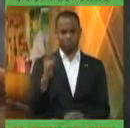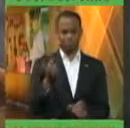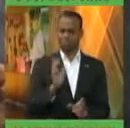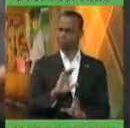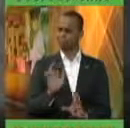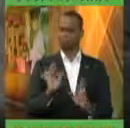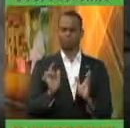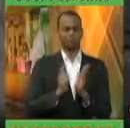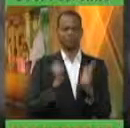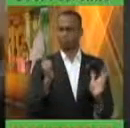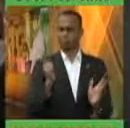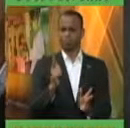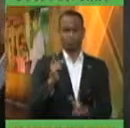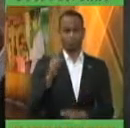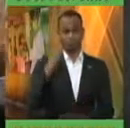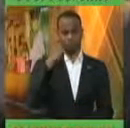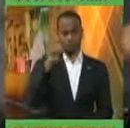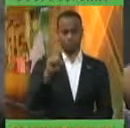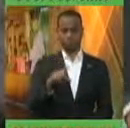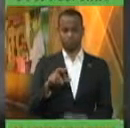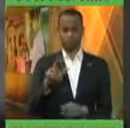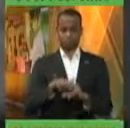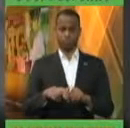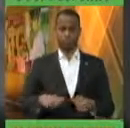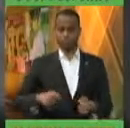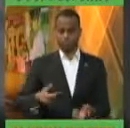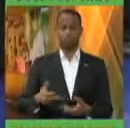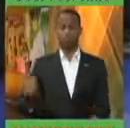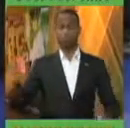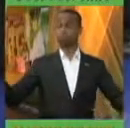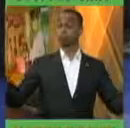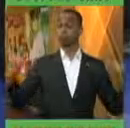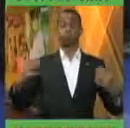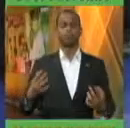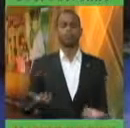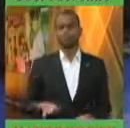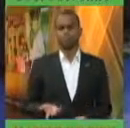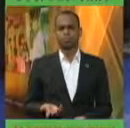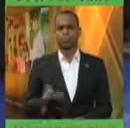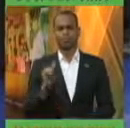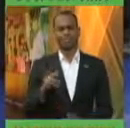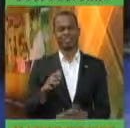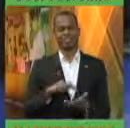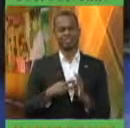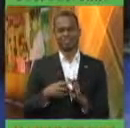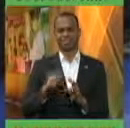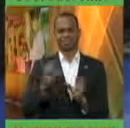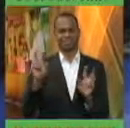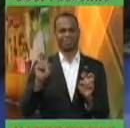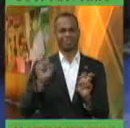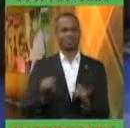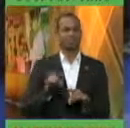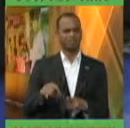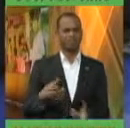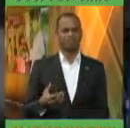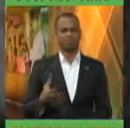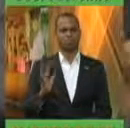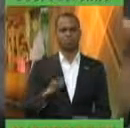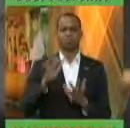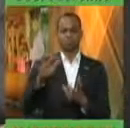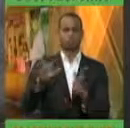comenzando usted no médica entregando una silla de ruedas porque es una burla a ese ser humano eso se le